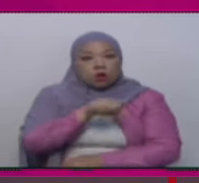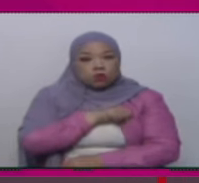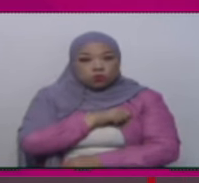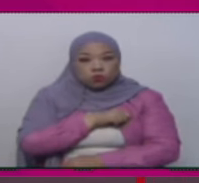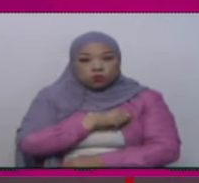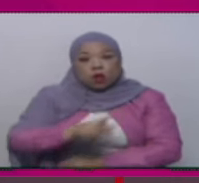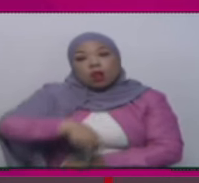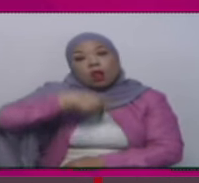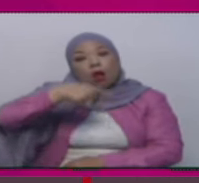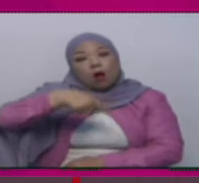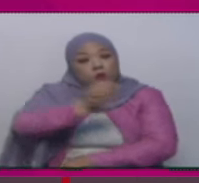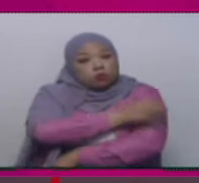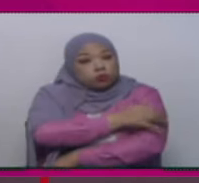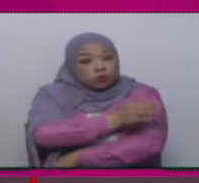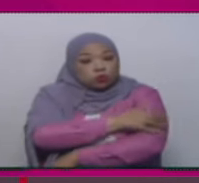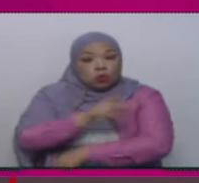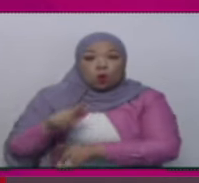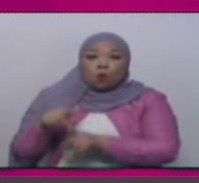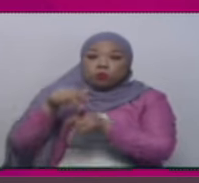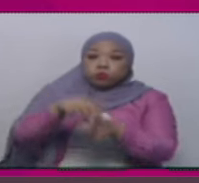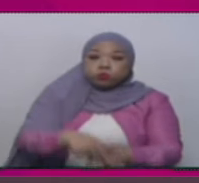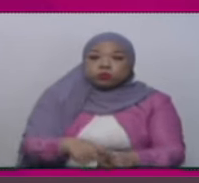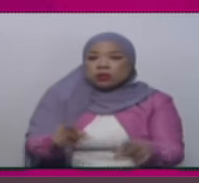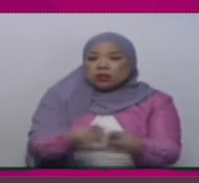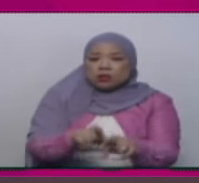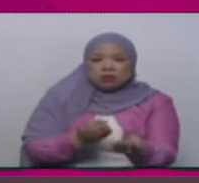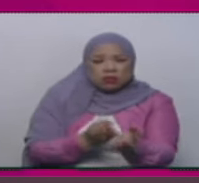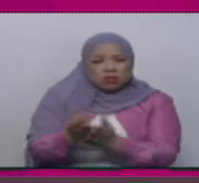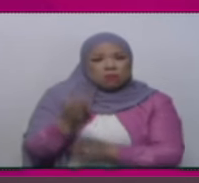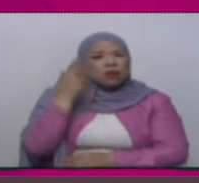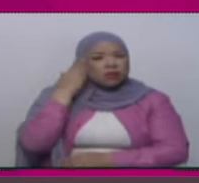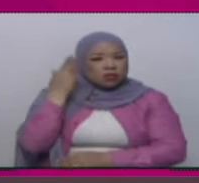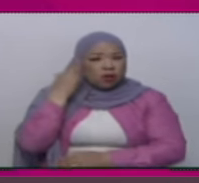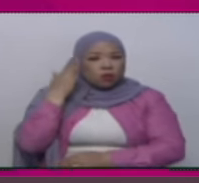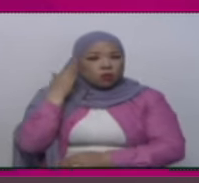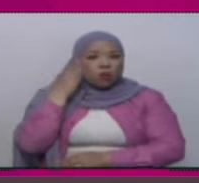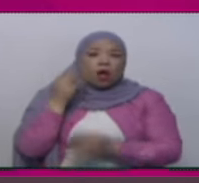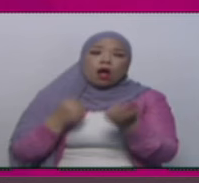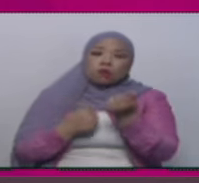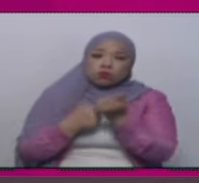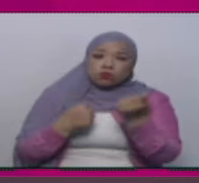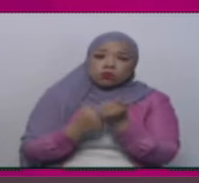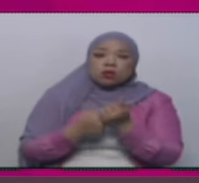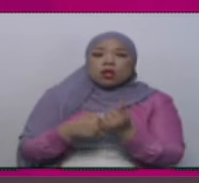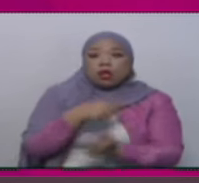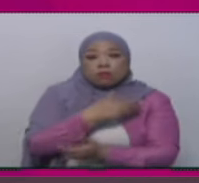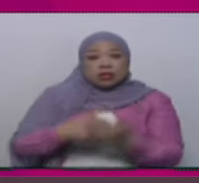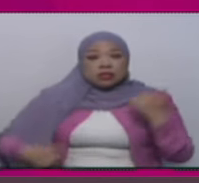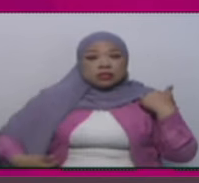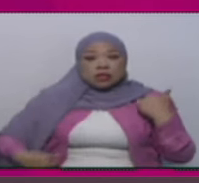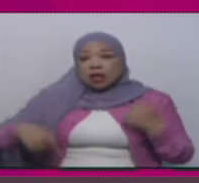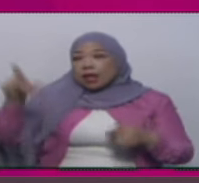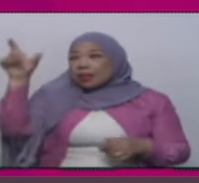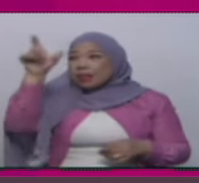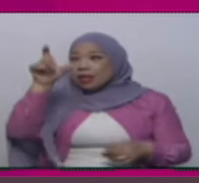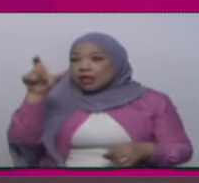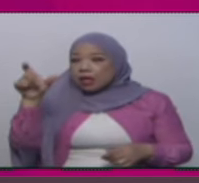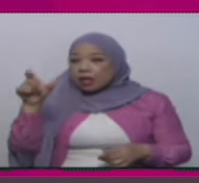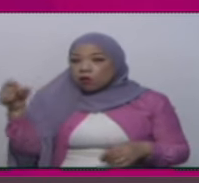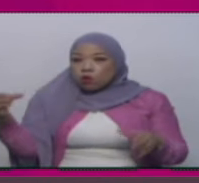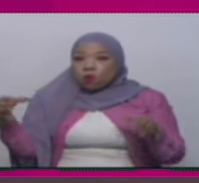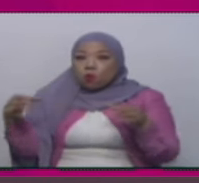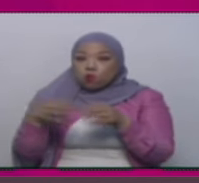posición colonialista, genocida desde siempre, y apoyado por Mussolini, que fue el fundador del